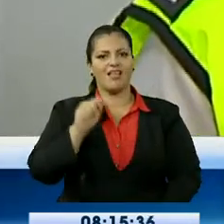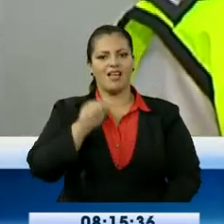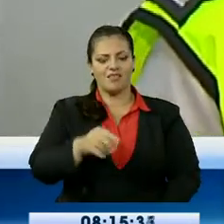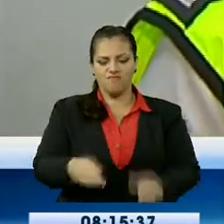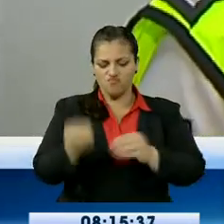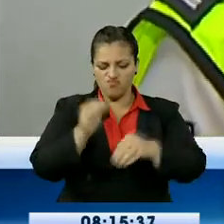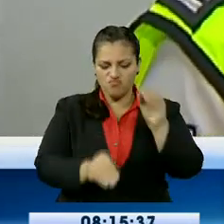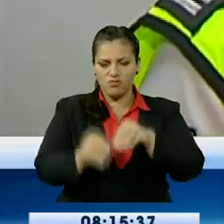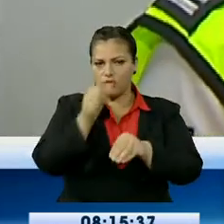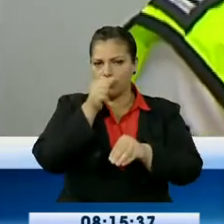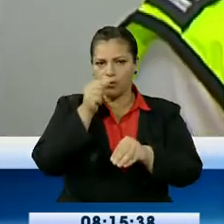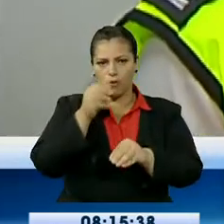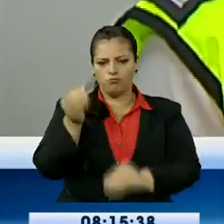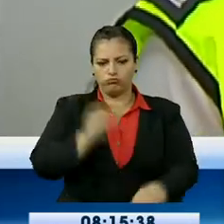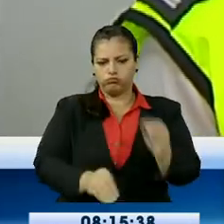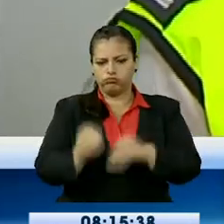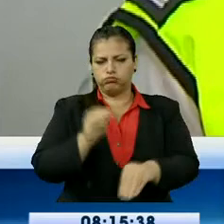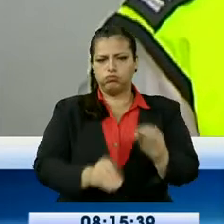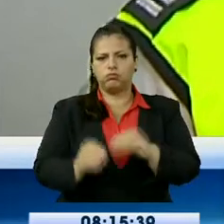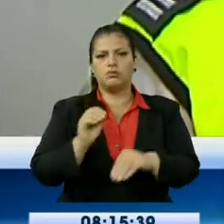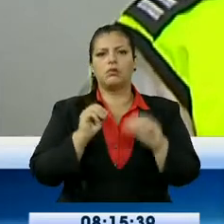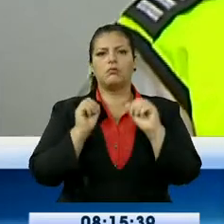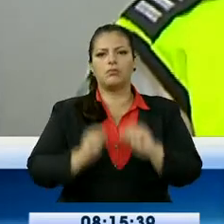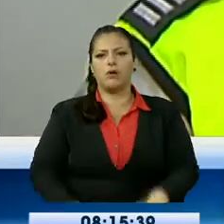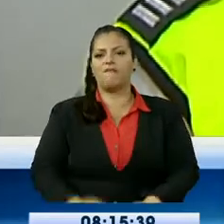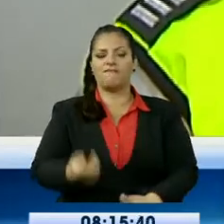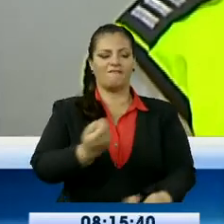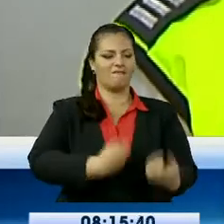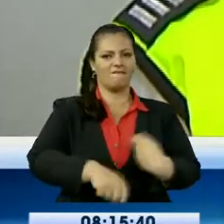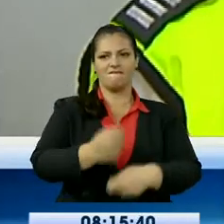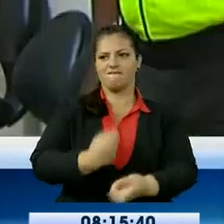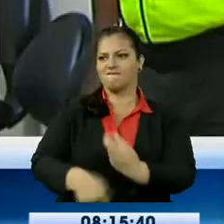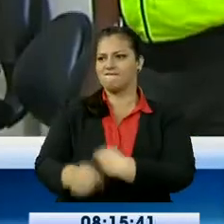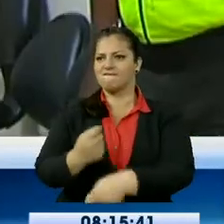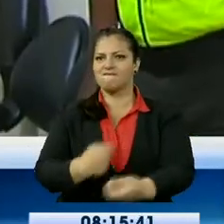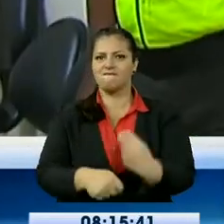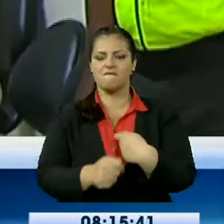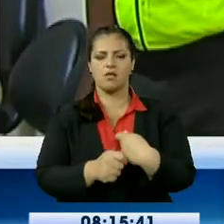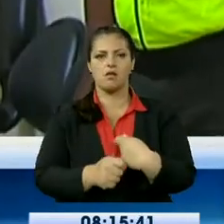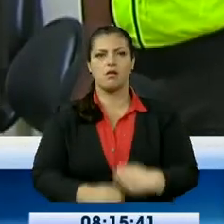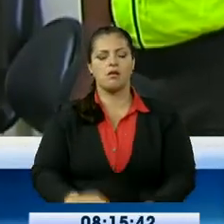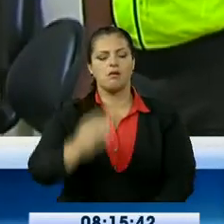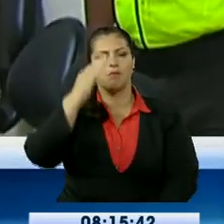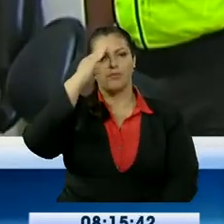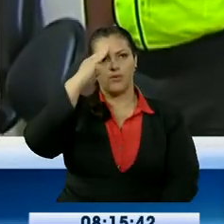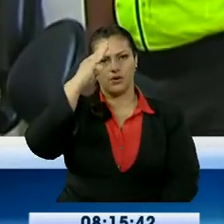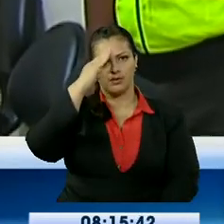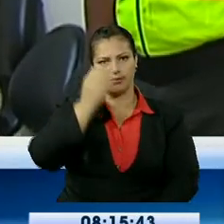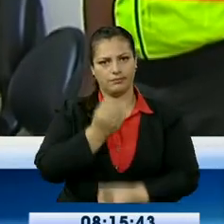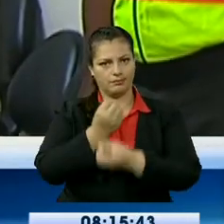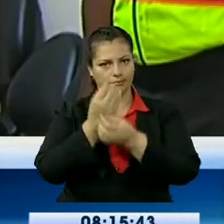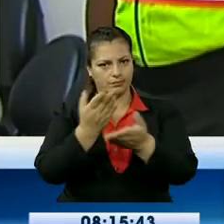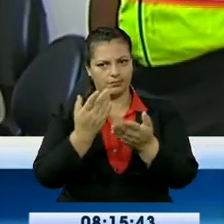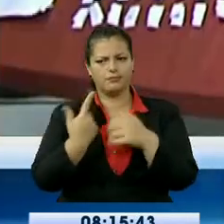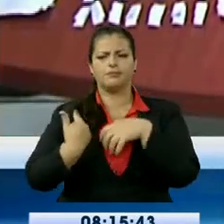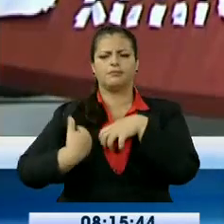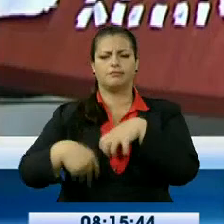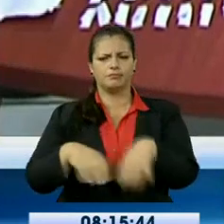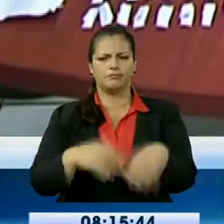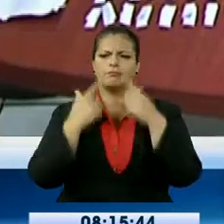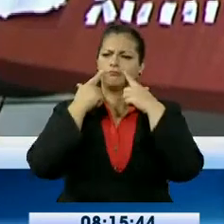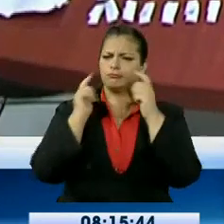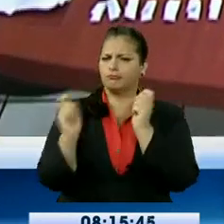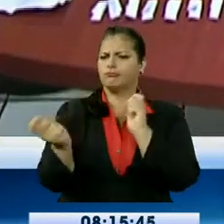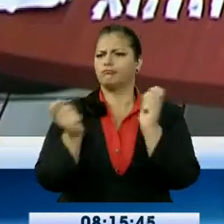empaquetando y distribuyendo más sustancias sujetas a fiscalización. Según la policía, pese a los operativos, el